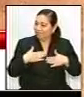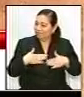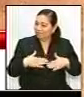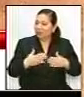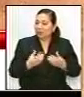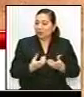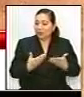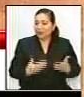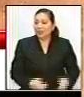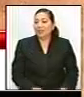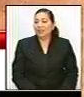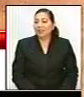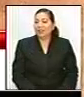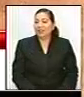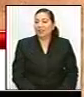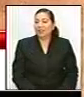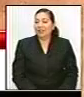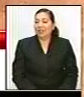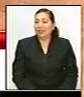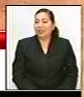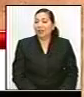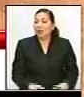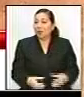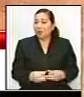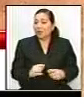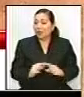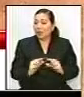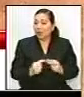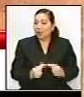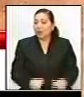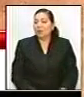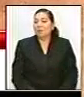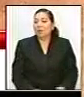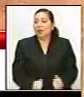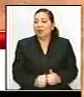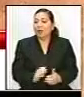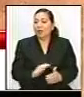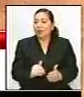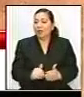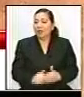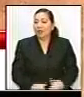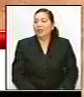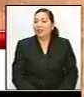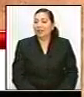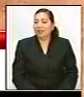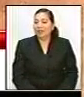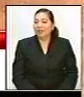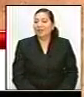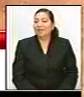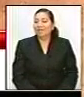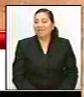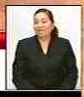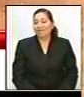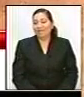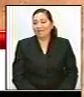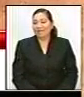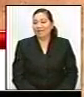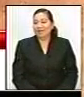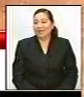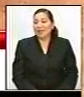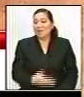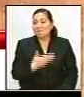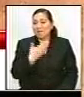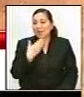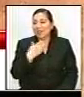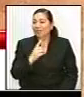en muchas cosas. También está en el comité multisectorial con todas las autoridades. Y es mejor